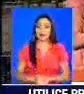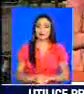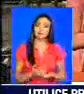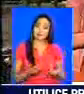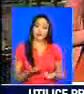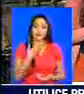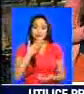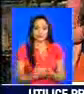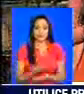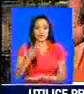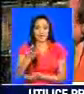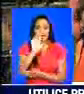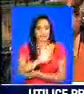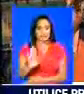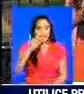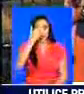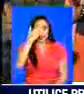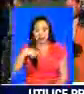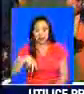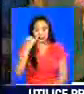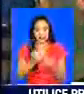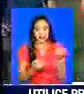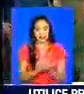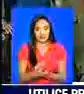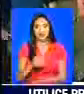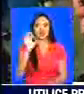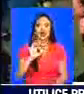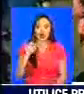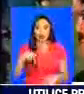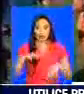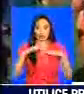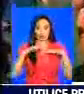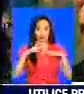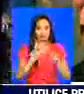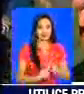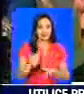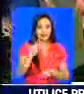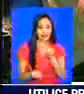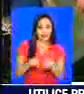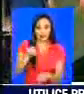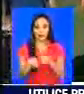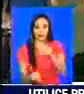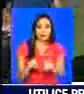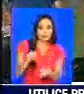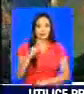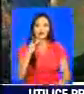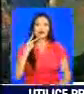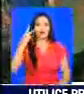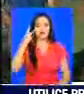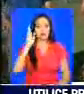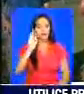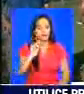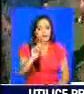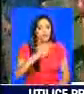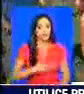muchísimas gracias. Ya sabes, este fin de semana, o los chicos que ahora por las vacaciones salen a andar en bicicleta, los padres de familia, es importante que usted